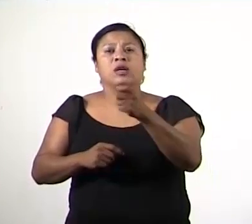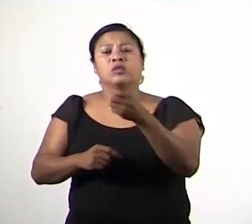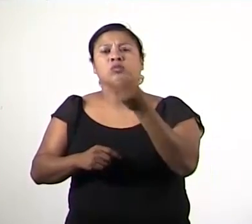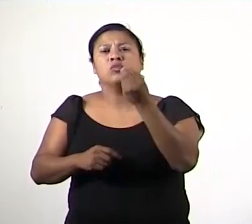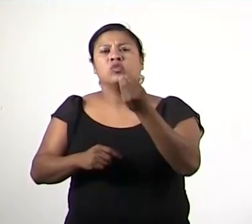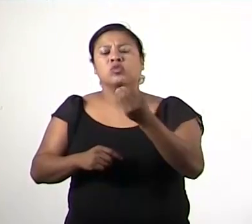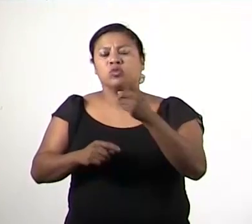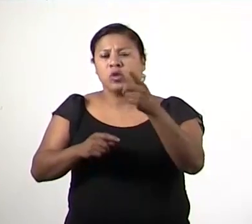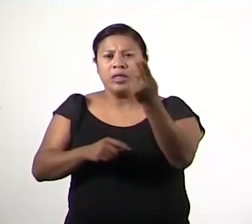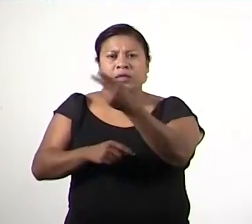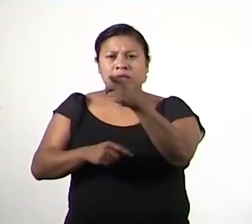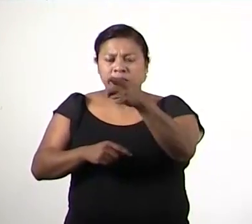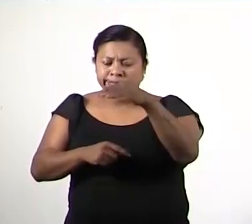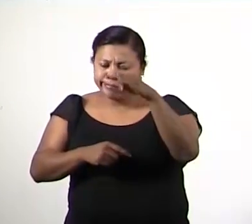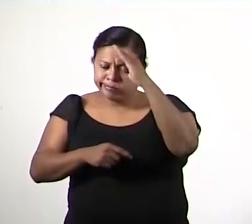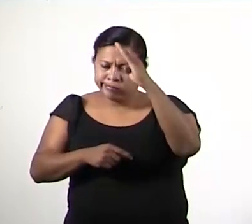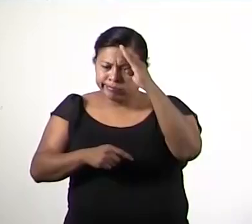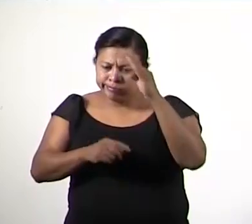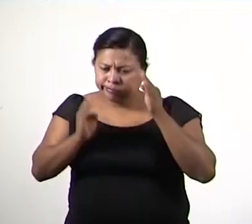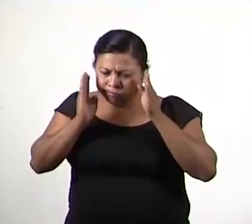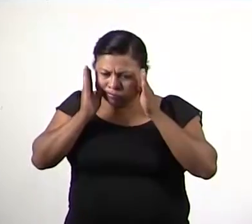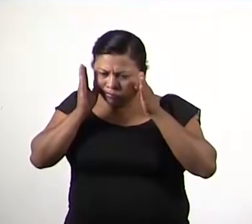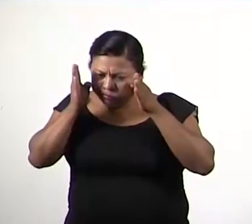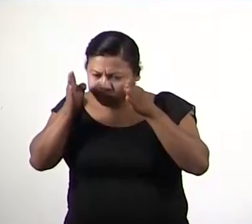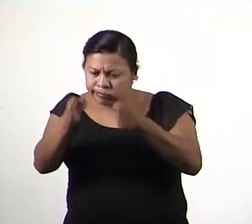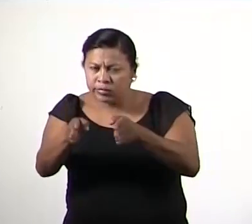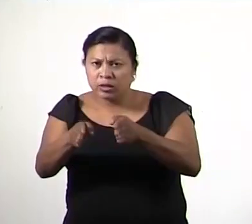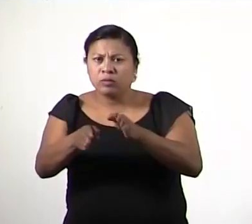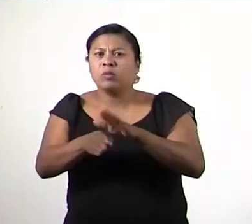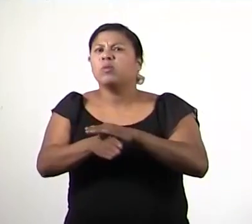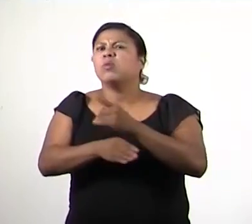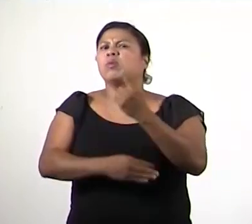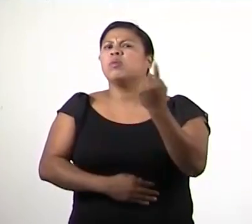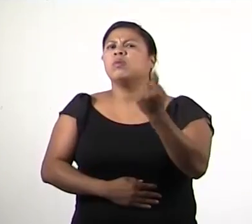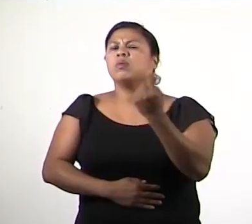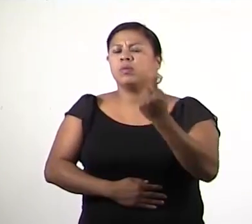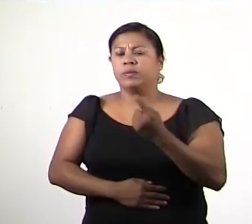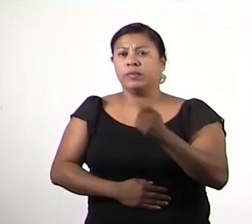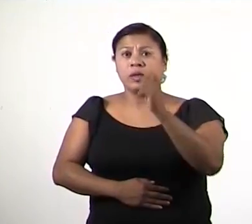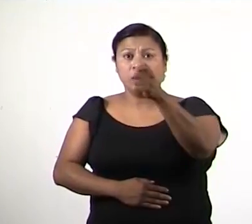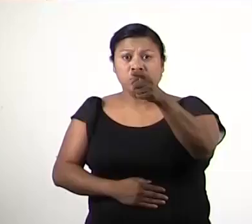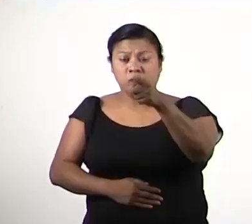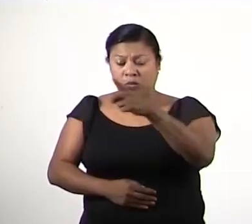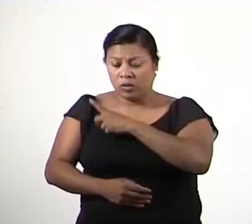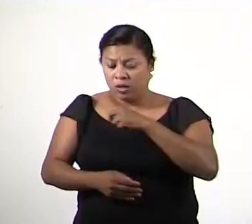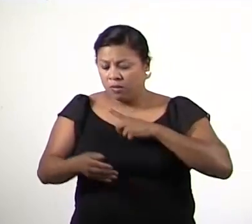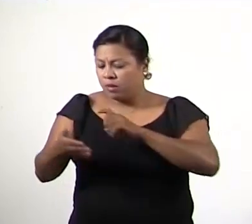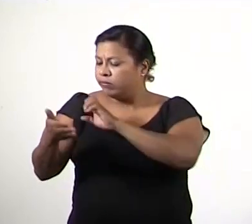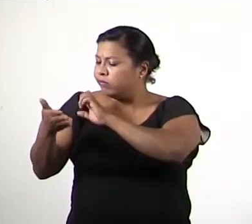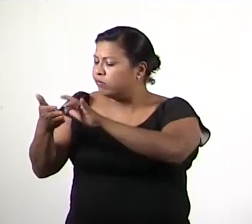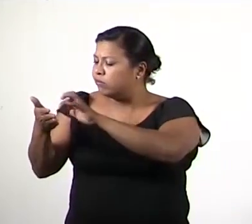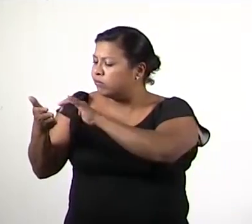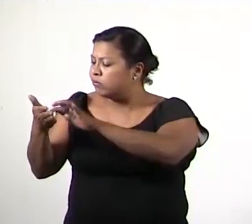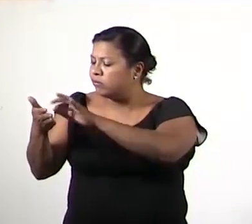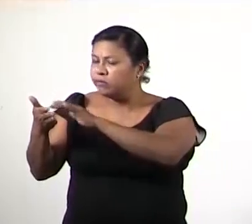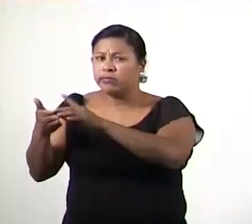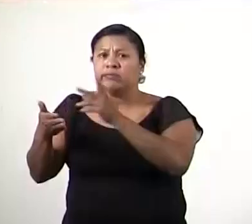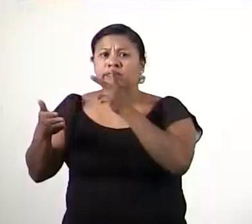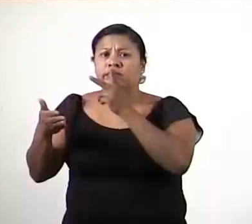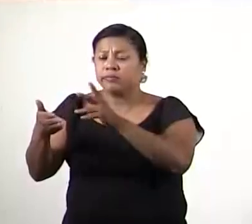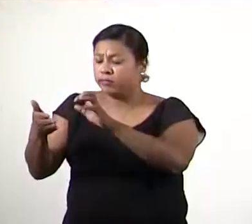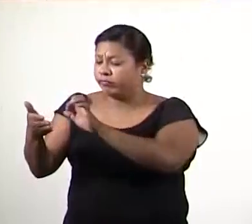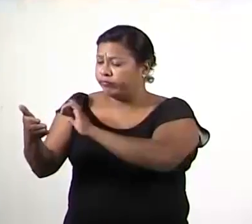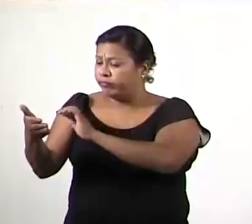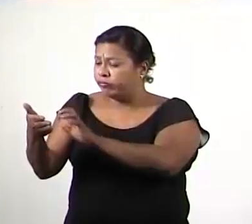mucha concentración, porque es leer el texto